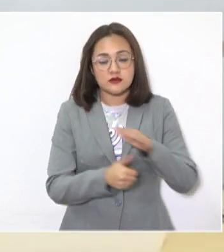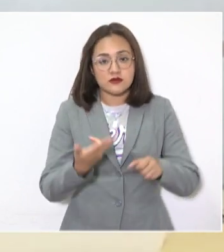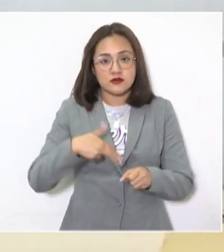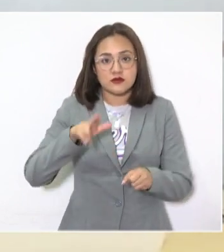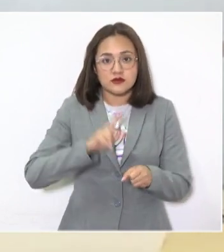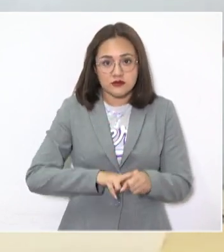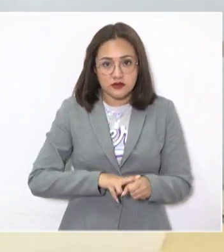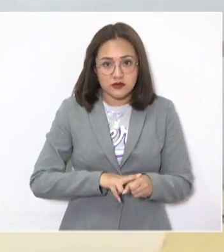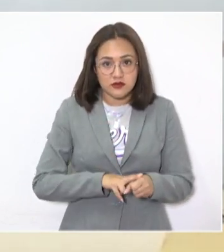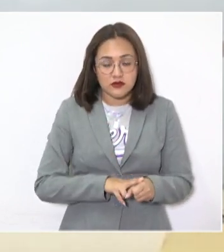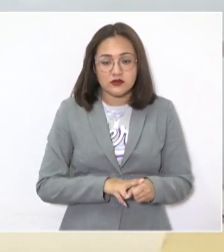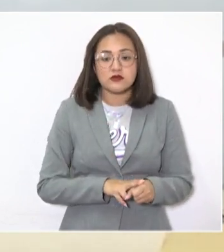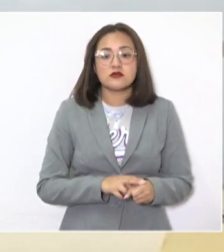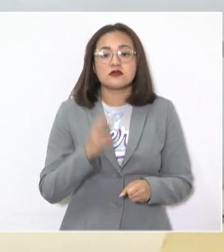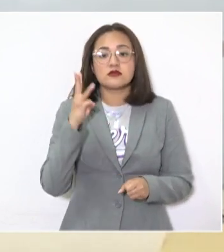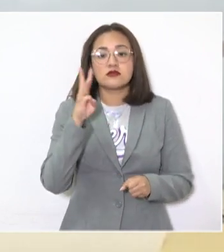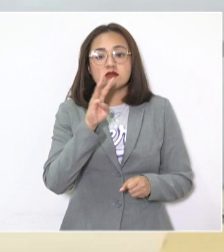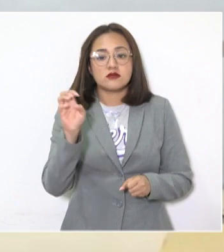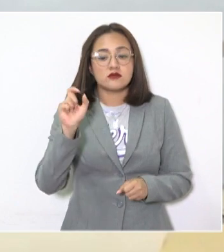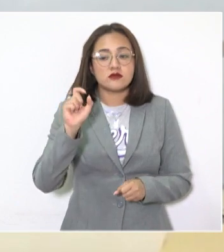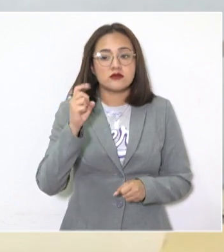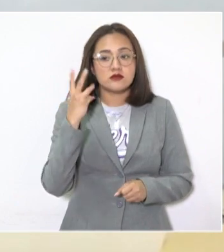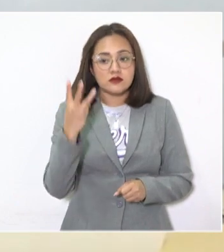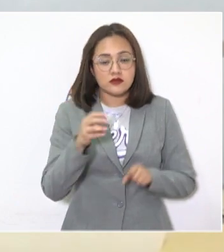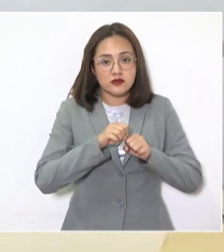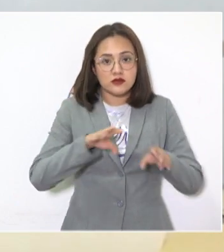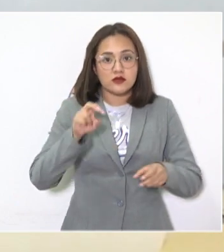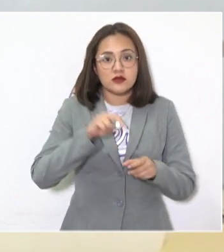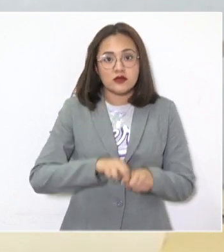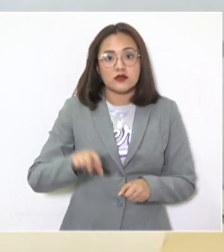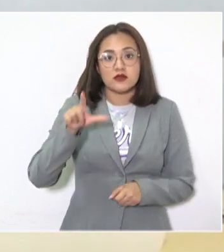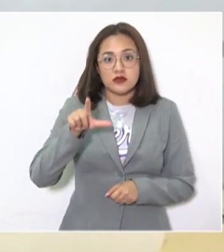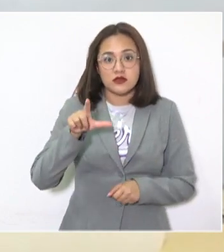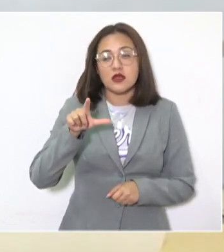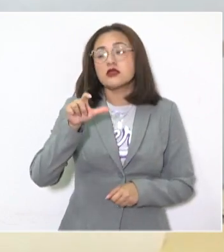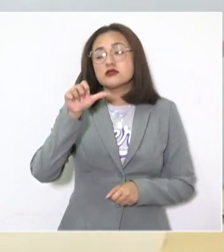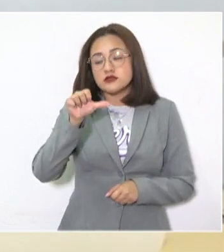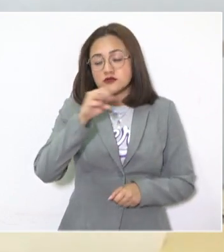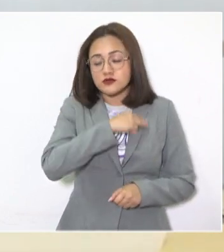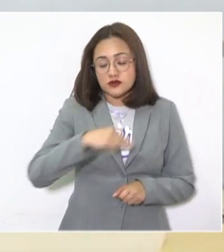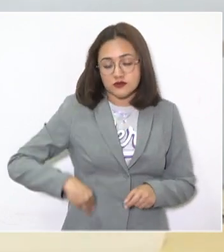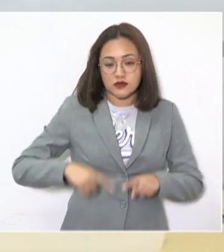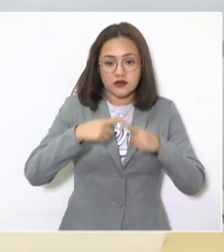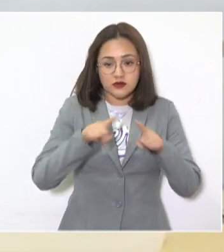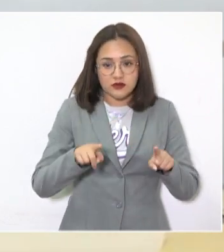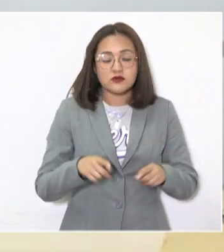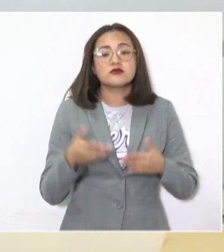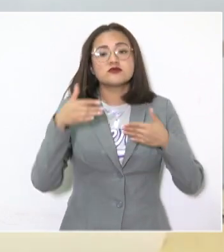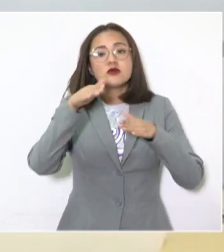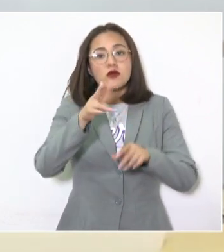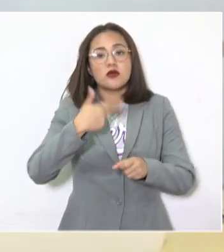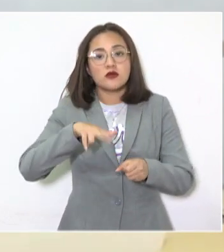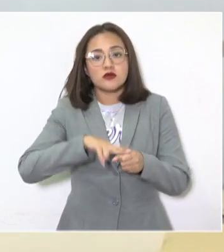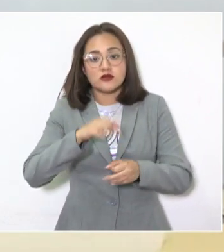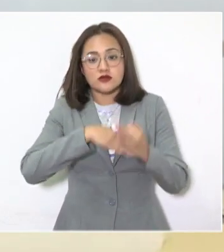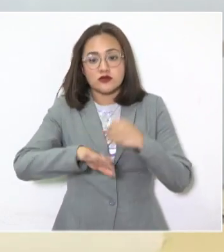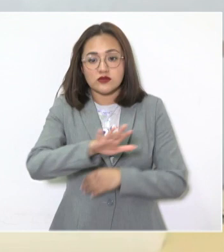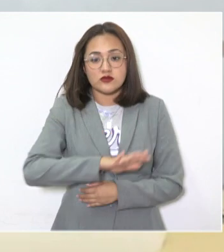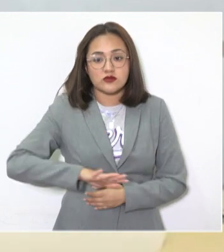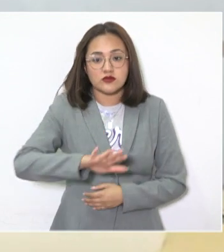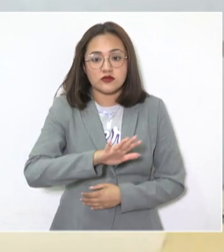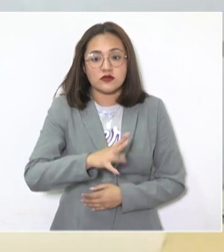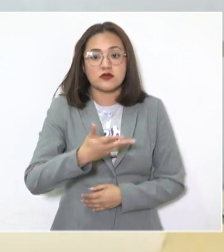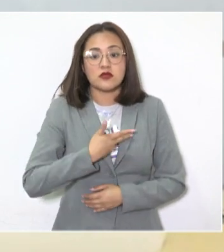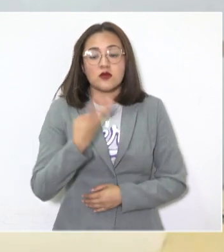activos ambulatorios y hospitalizados, 323 distribuidos en 16 municipios. En lo que respecta a la hospitalización en todo